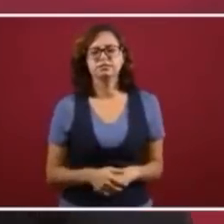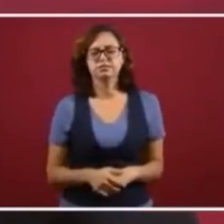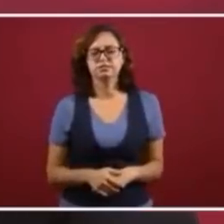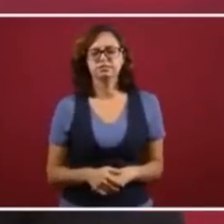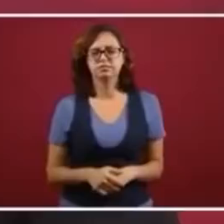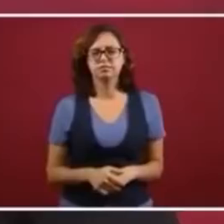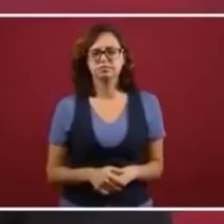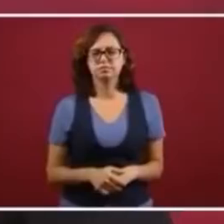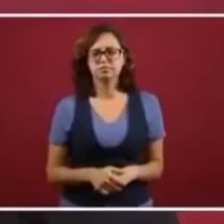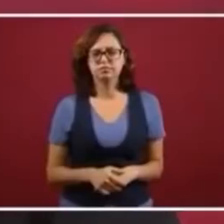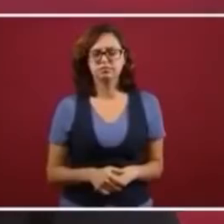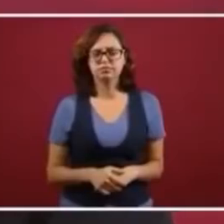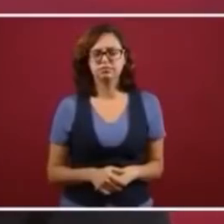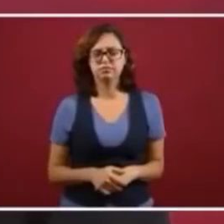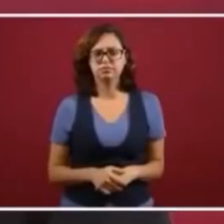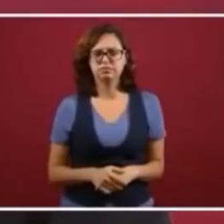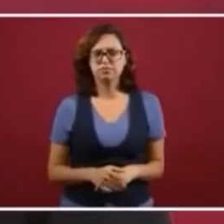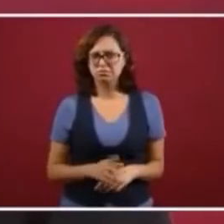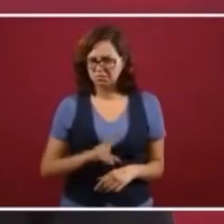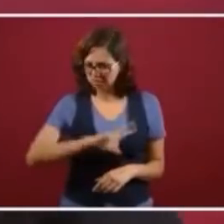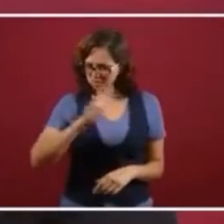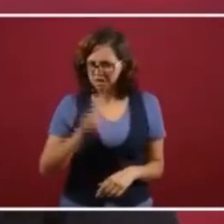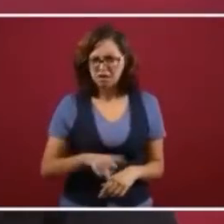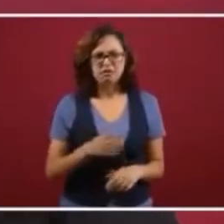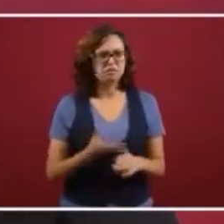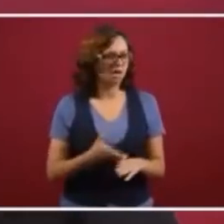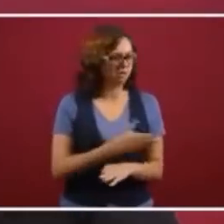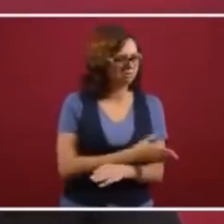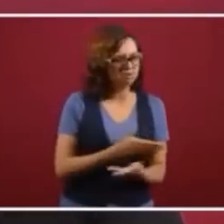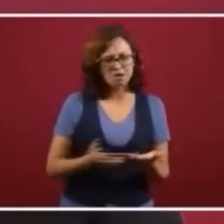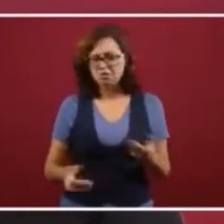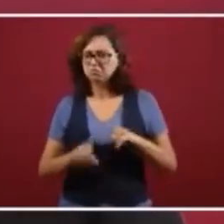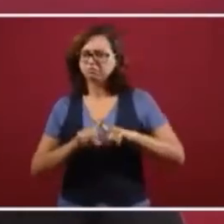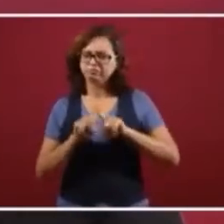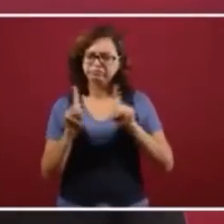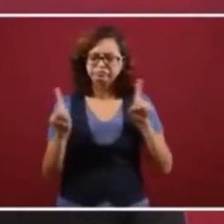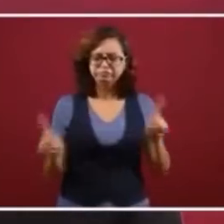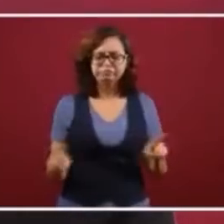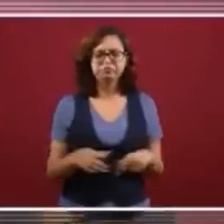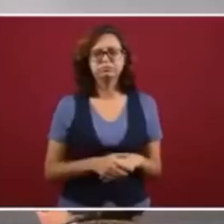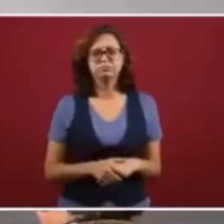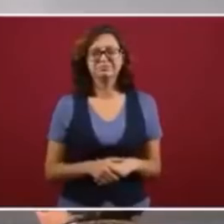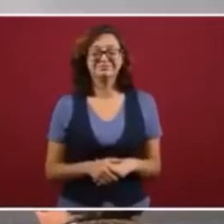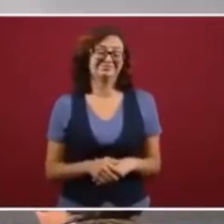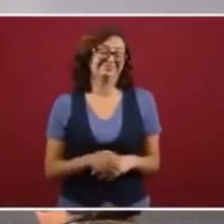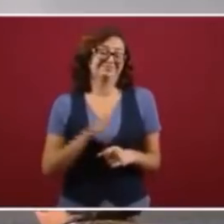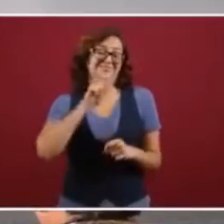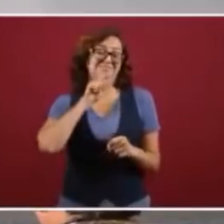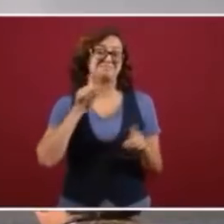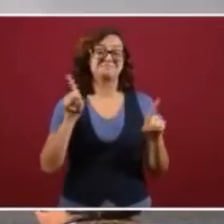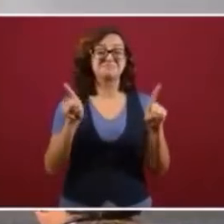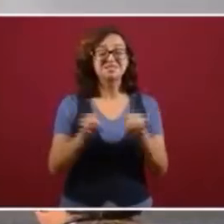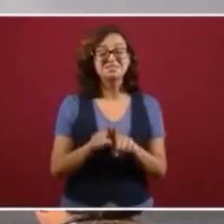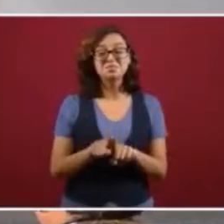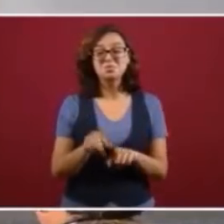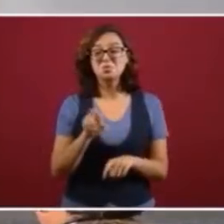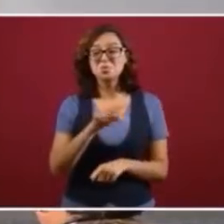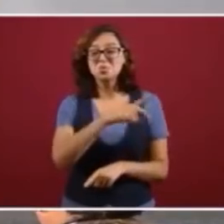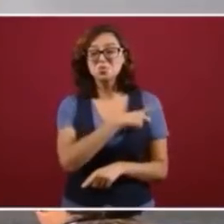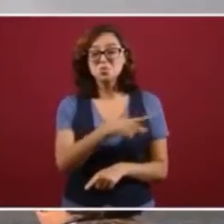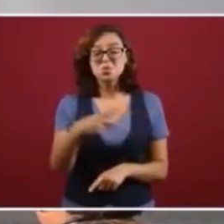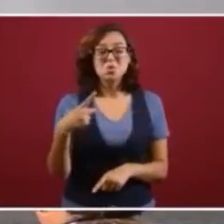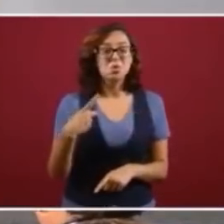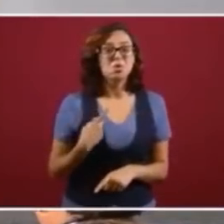no es lo mismo que antes. Y además, no quedarnos anclados